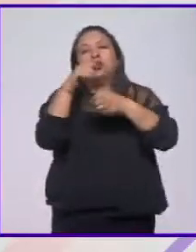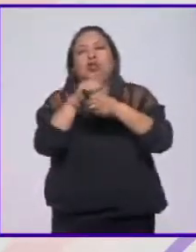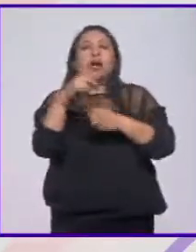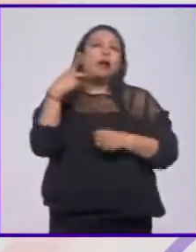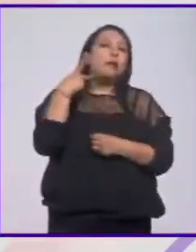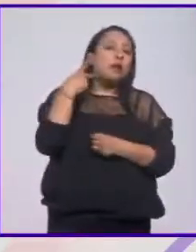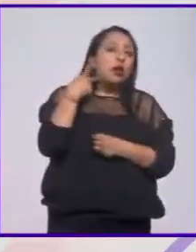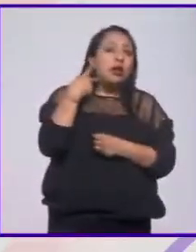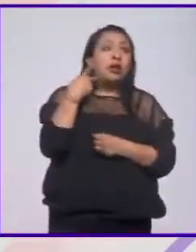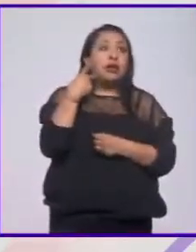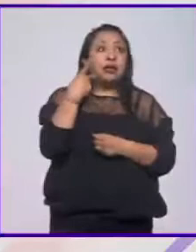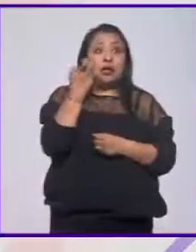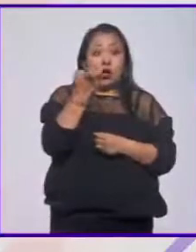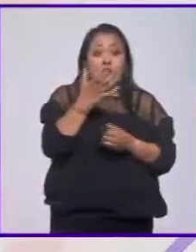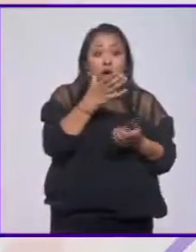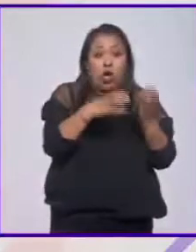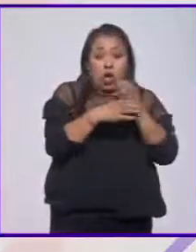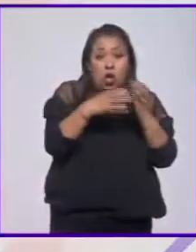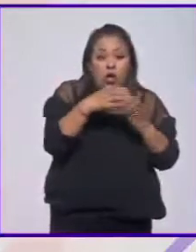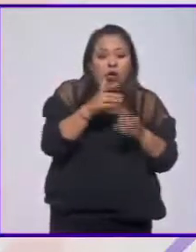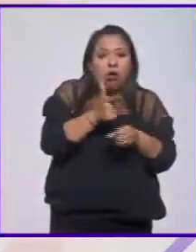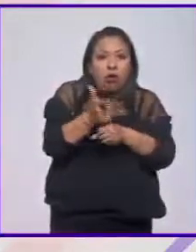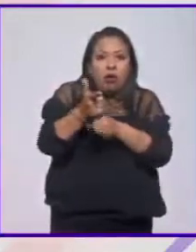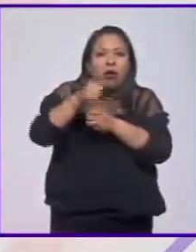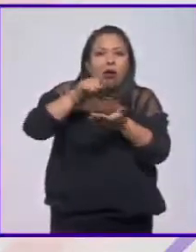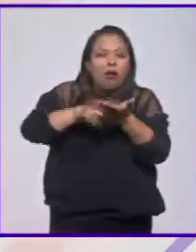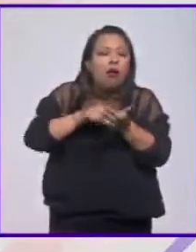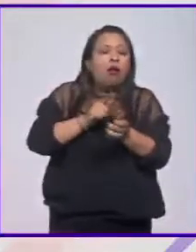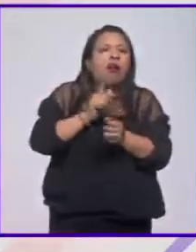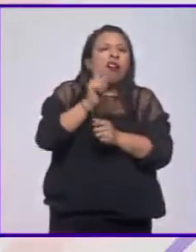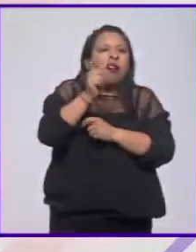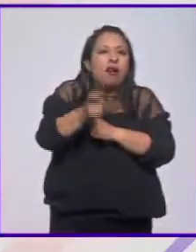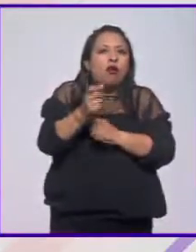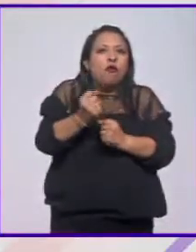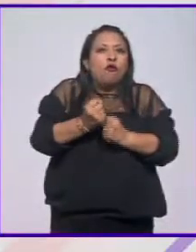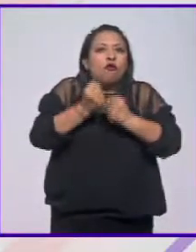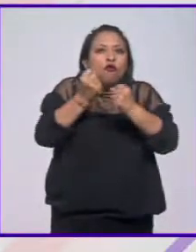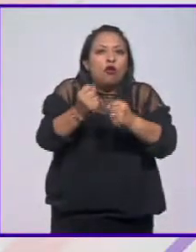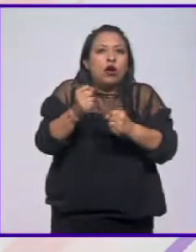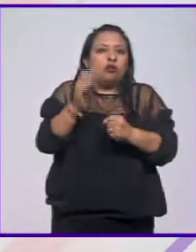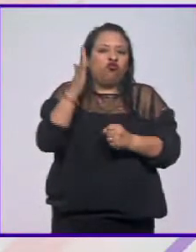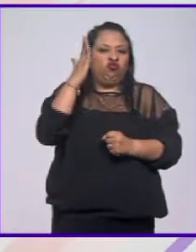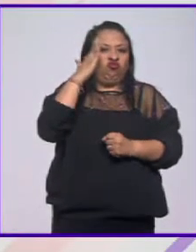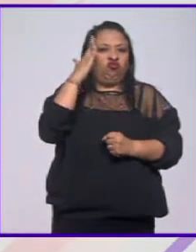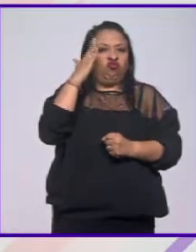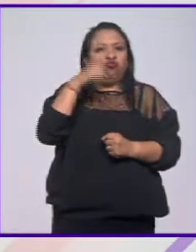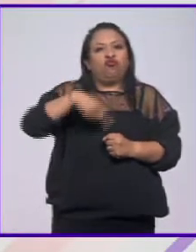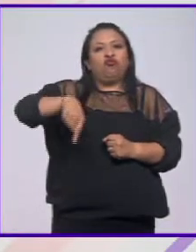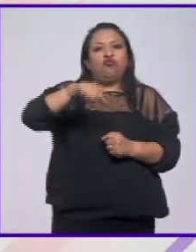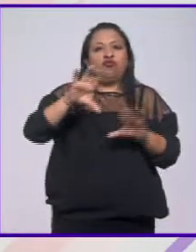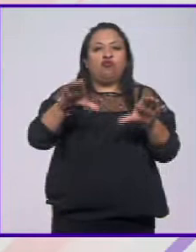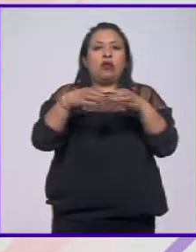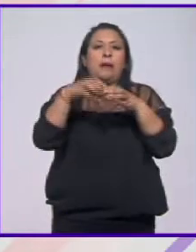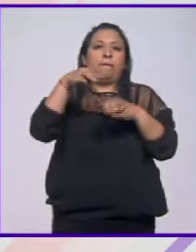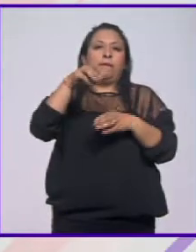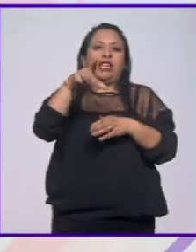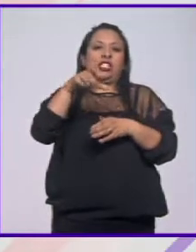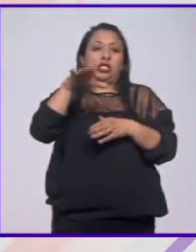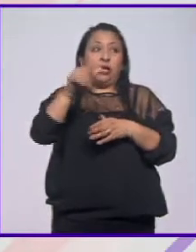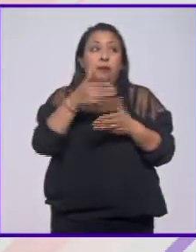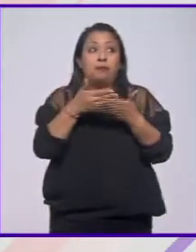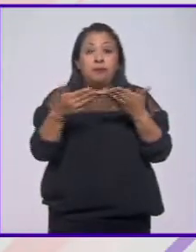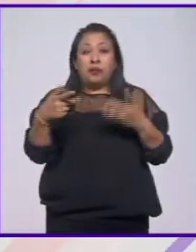político, las piezas ofrecen algunas pistas del poder que tenía el Imperio Mexica. En estos días